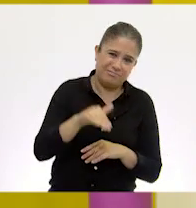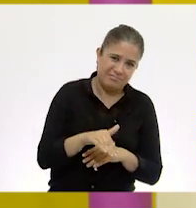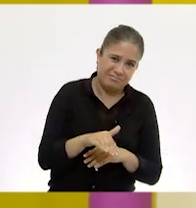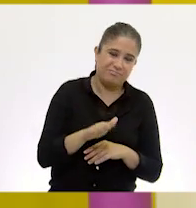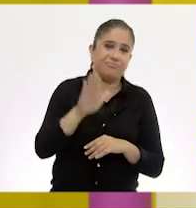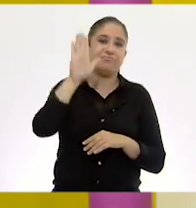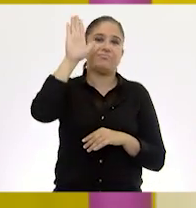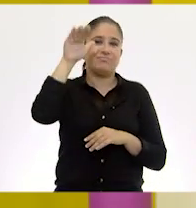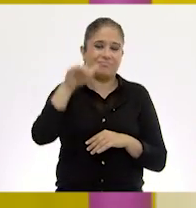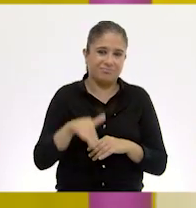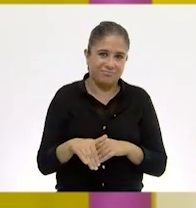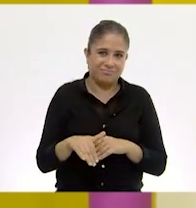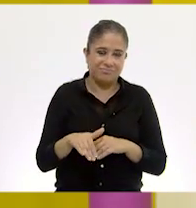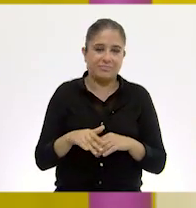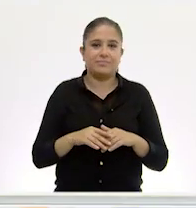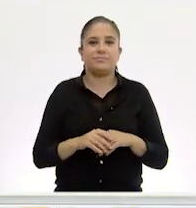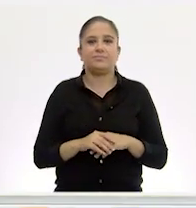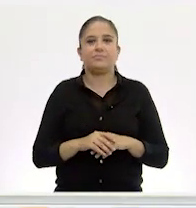canción...